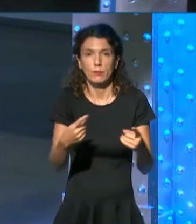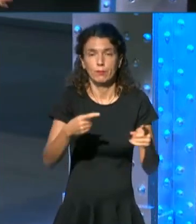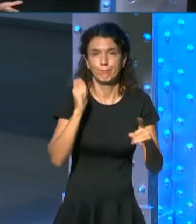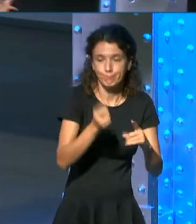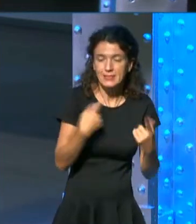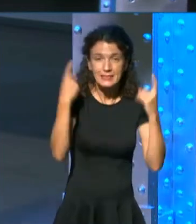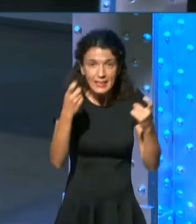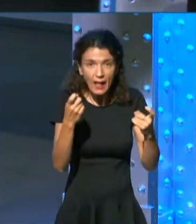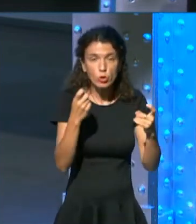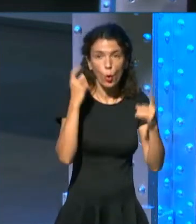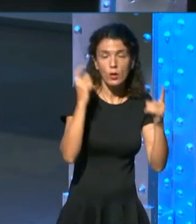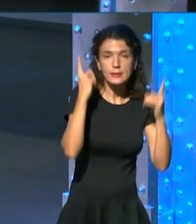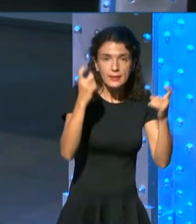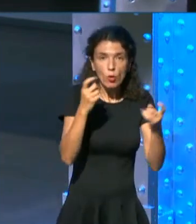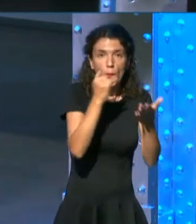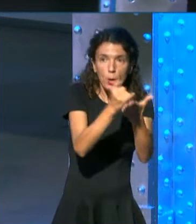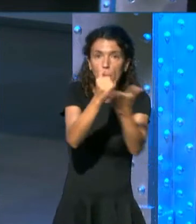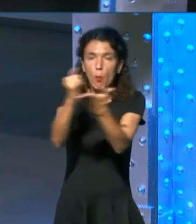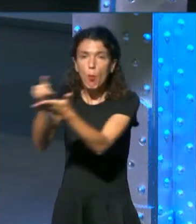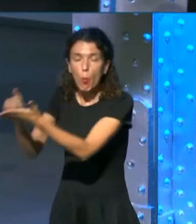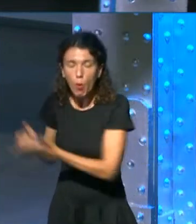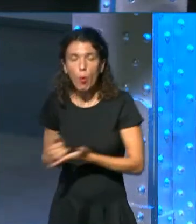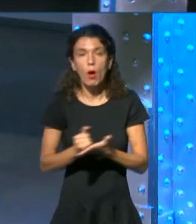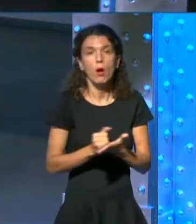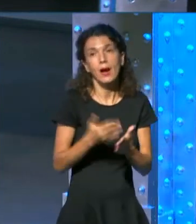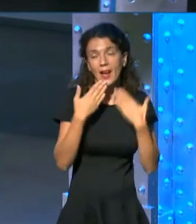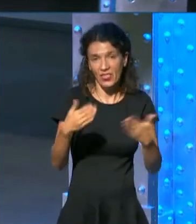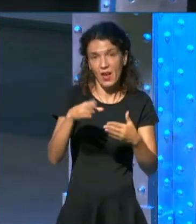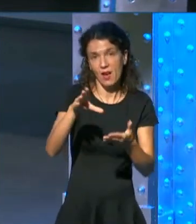los que le iba dando un golpe. Entonces, una vez entendí esto, ¿vale?